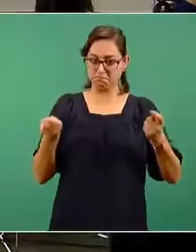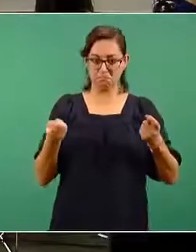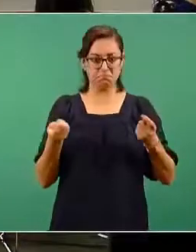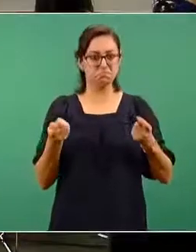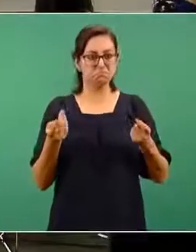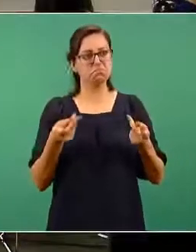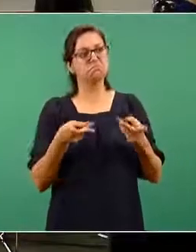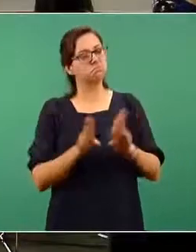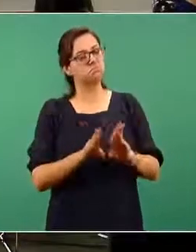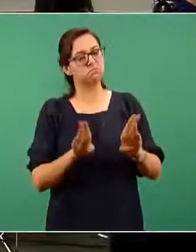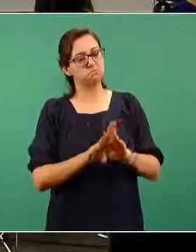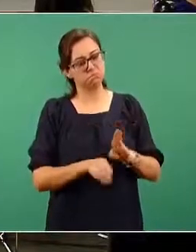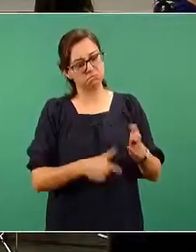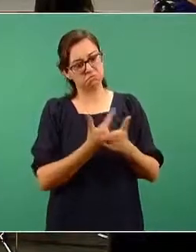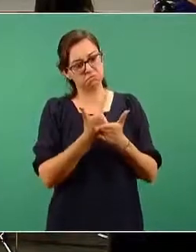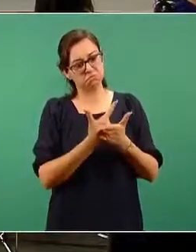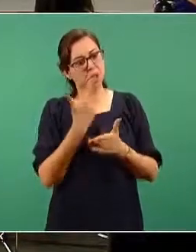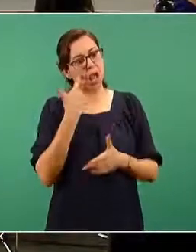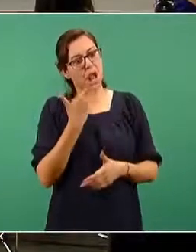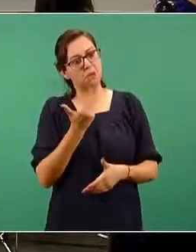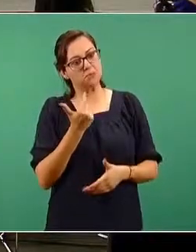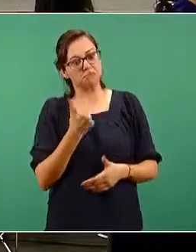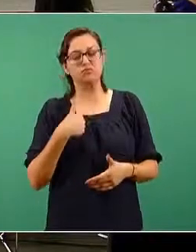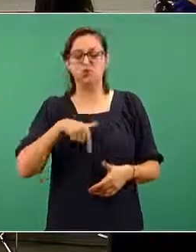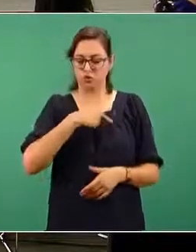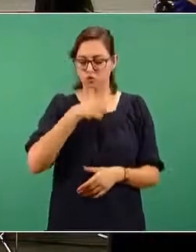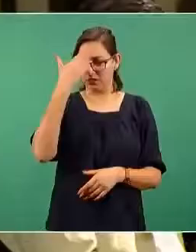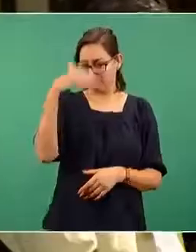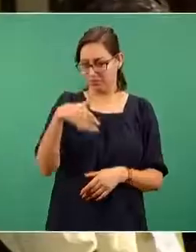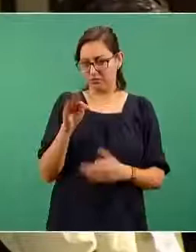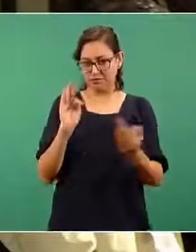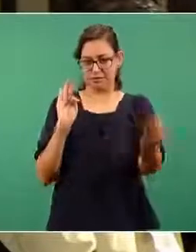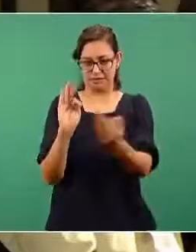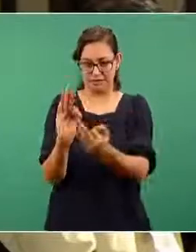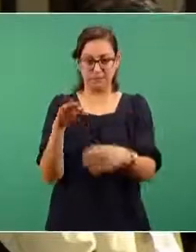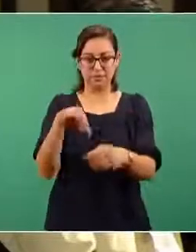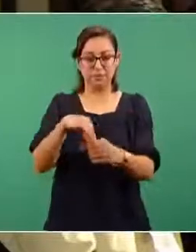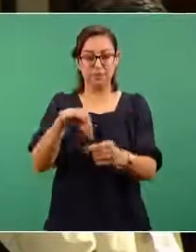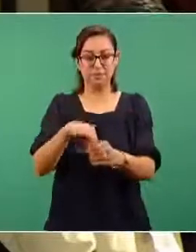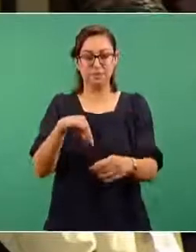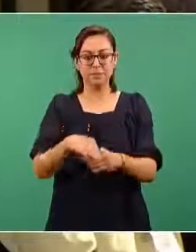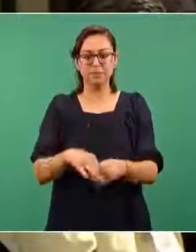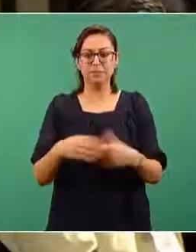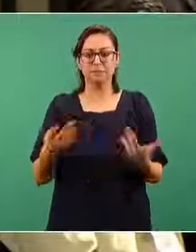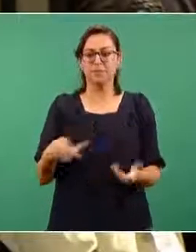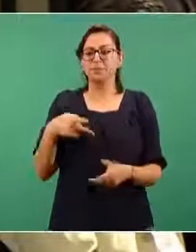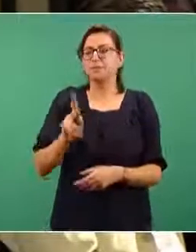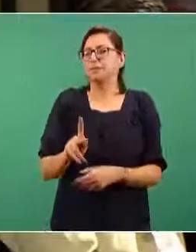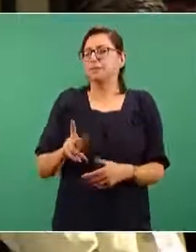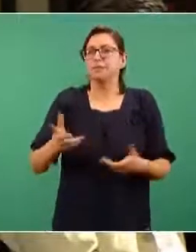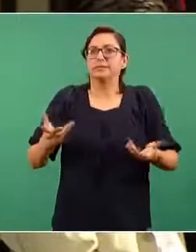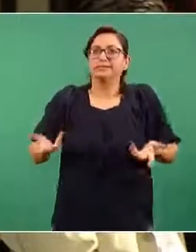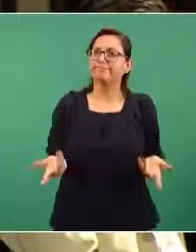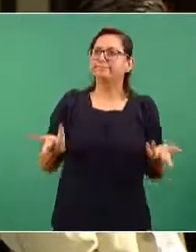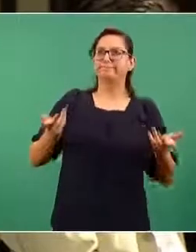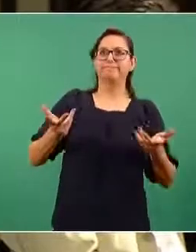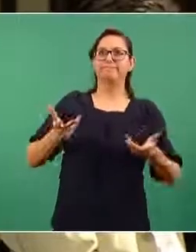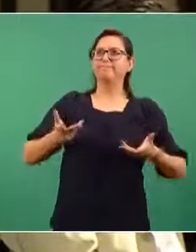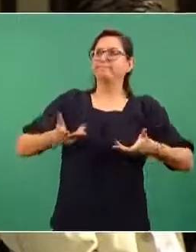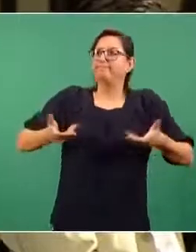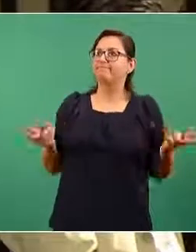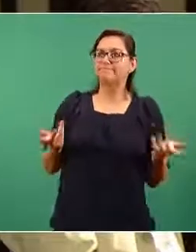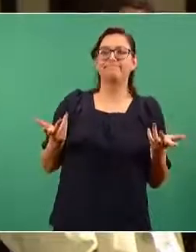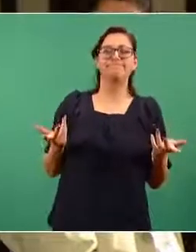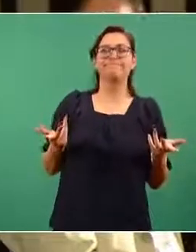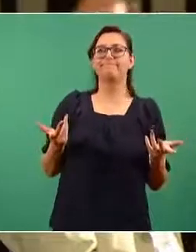bueno, sabemos que estamos hablando de época electoral, pero vaya, este tipo de situaciones,